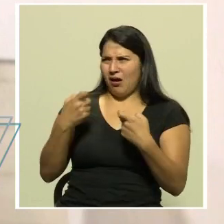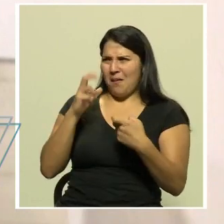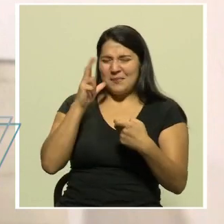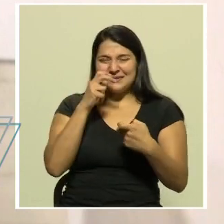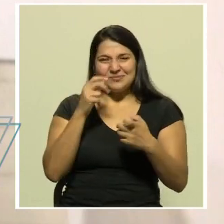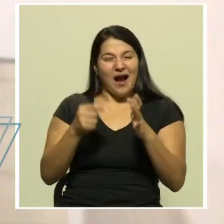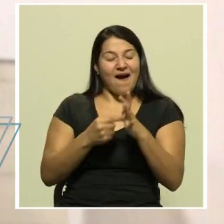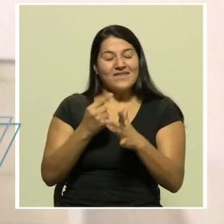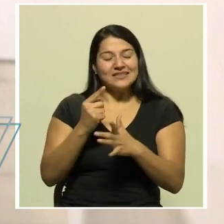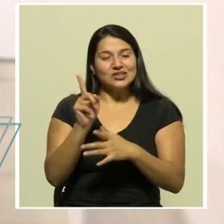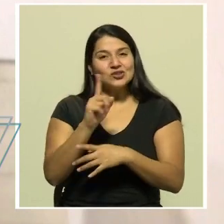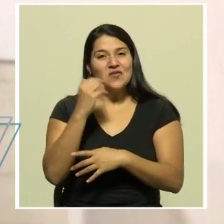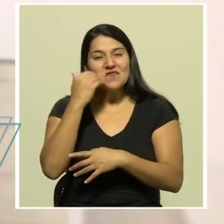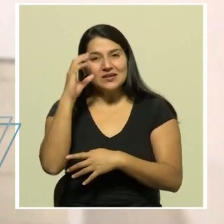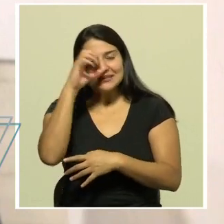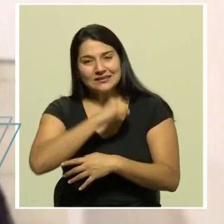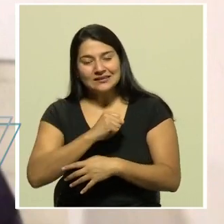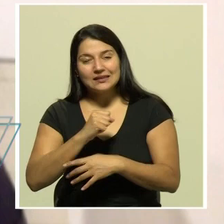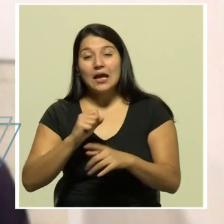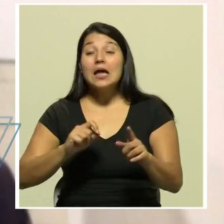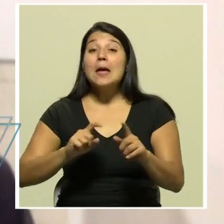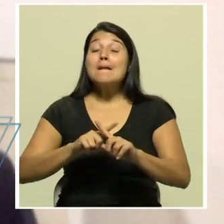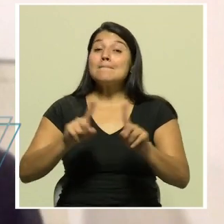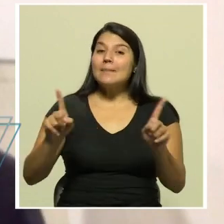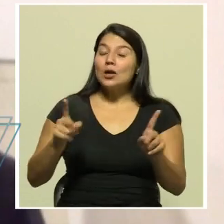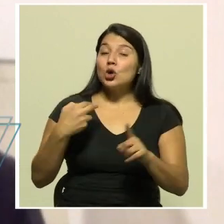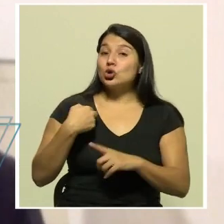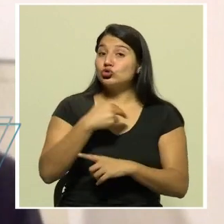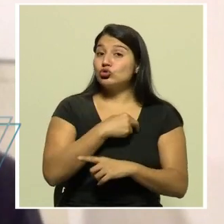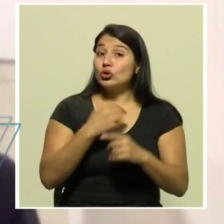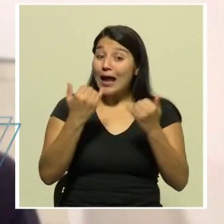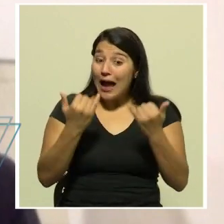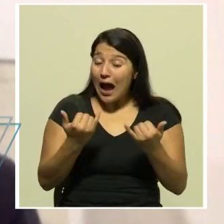pero estamos, digamos, convocadas